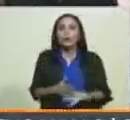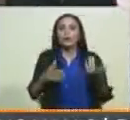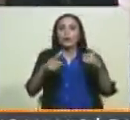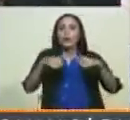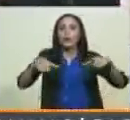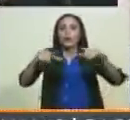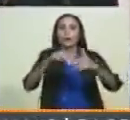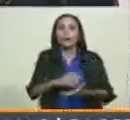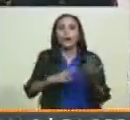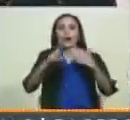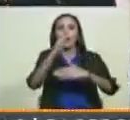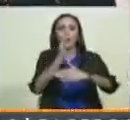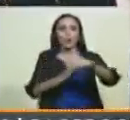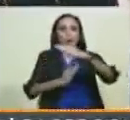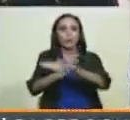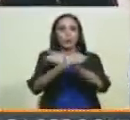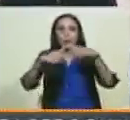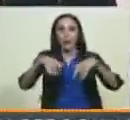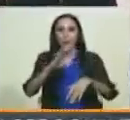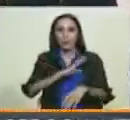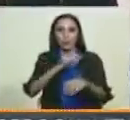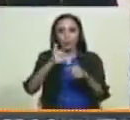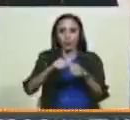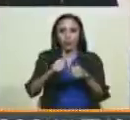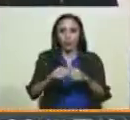UNEFA para Maracaibo.